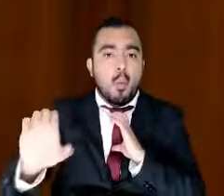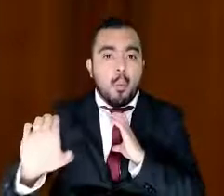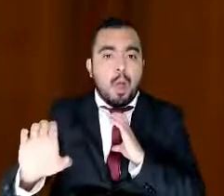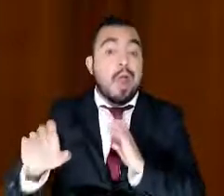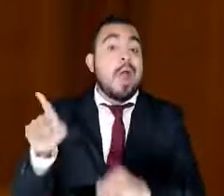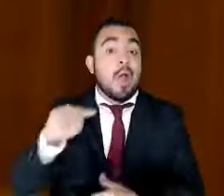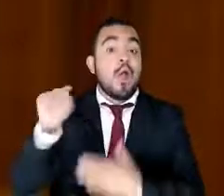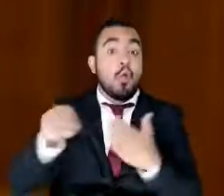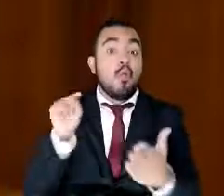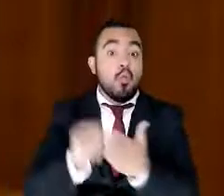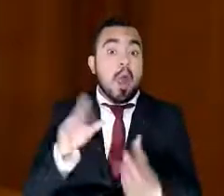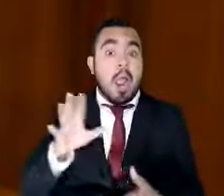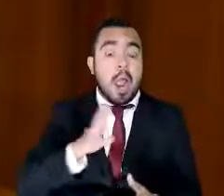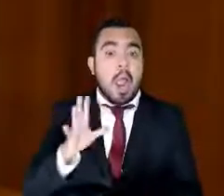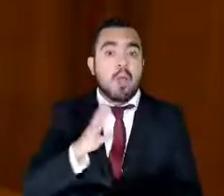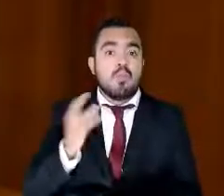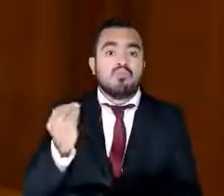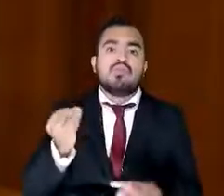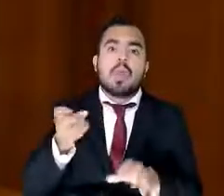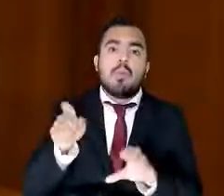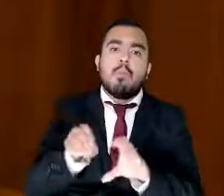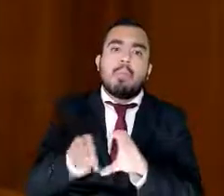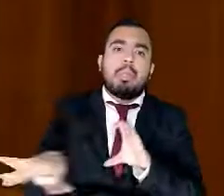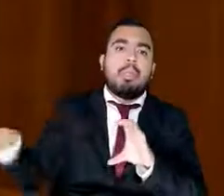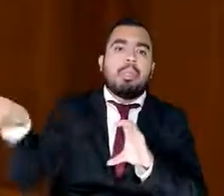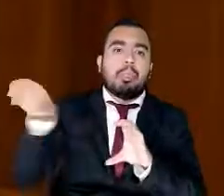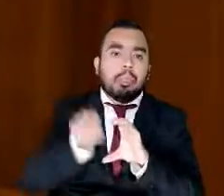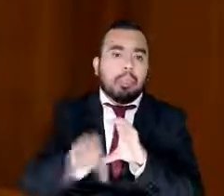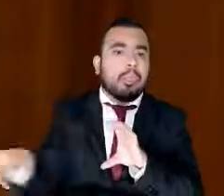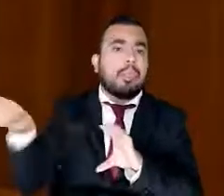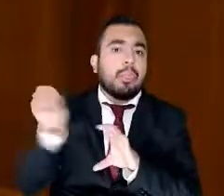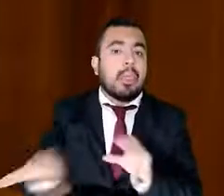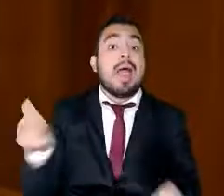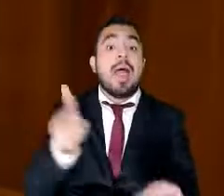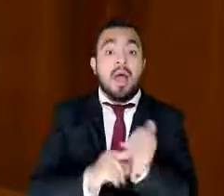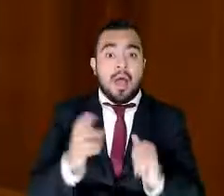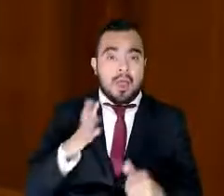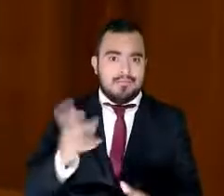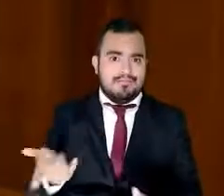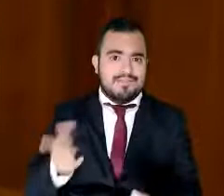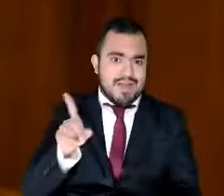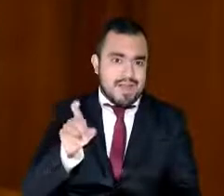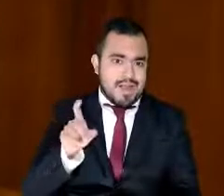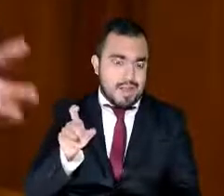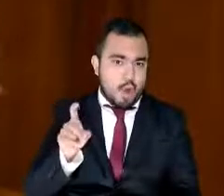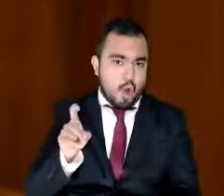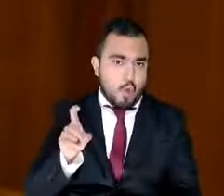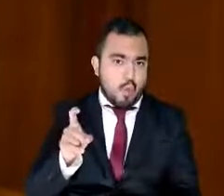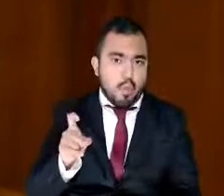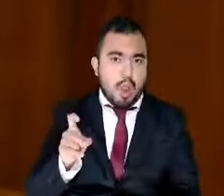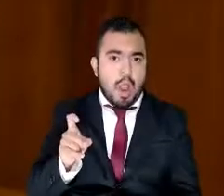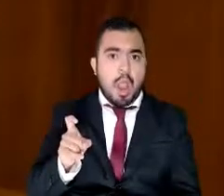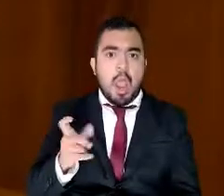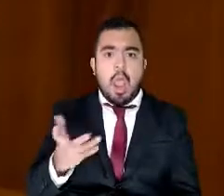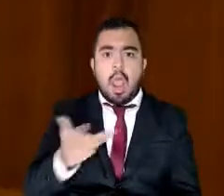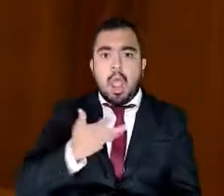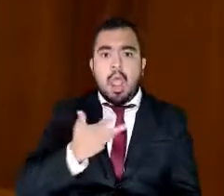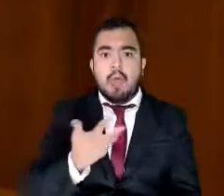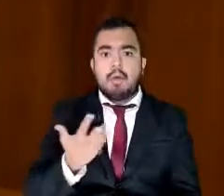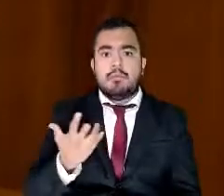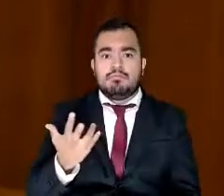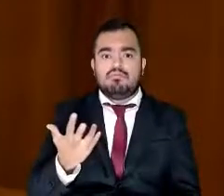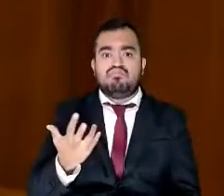que presenta muchos escurrimientos, que tiene una buena cantidad de agua, pues no necesariamente superficial, pero sí a una